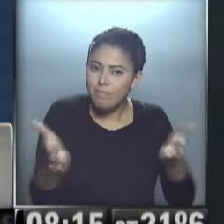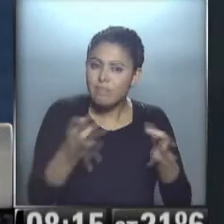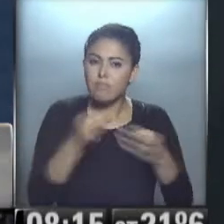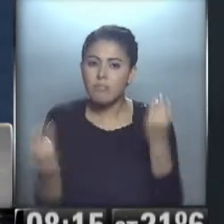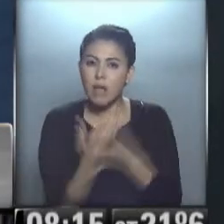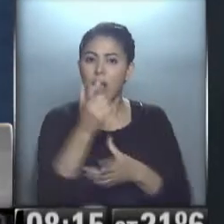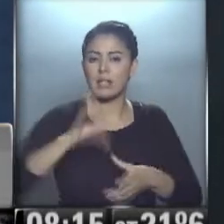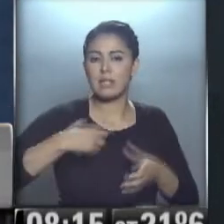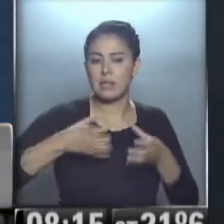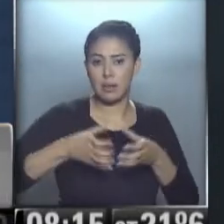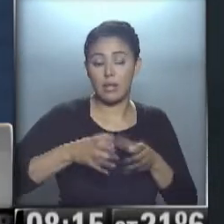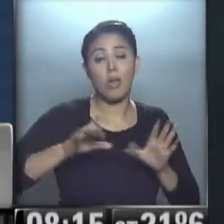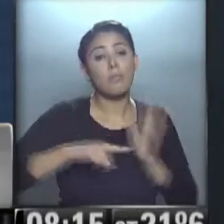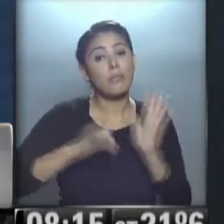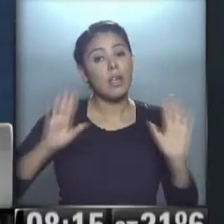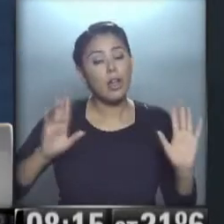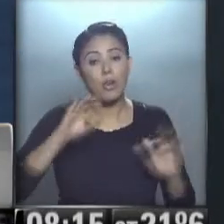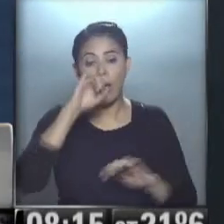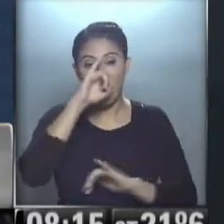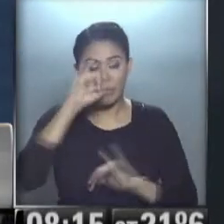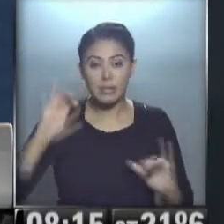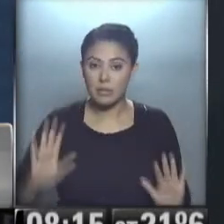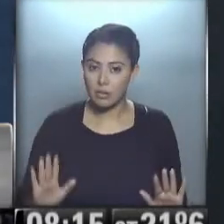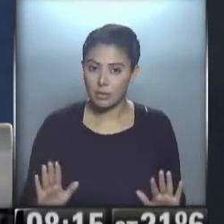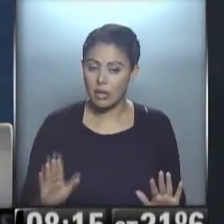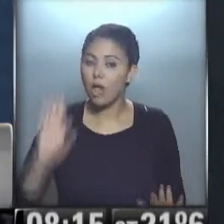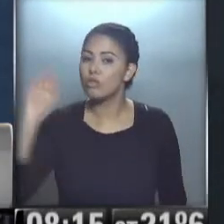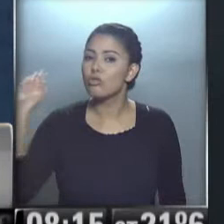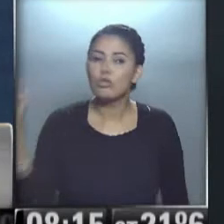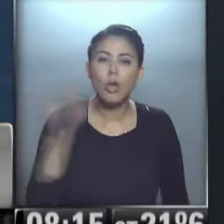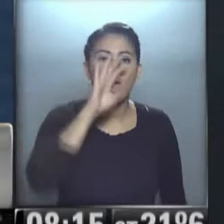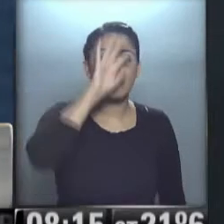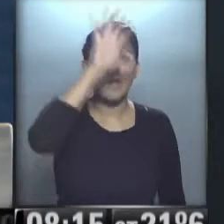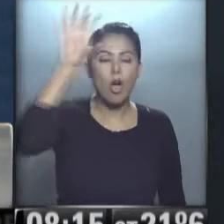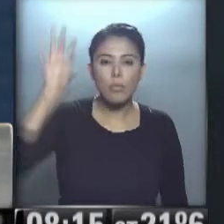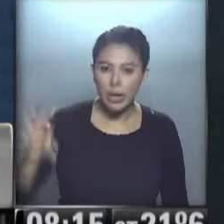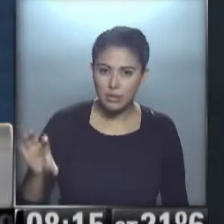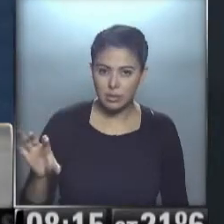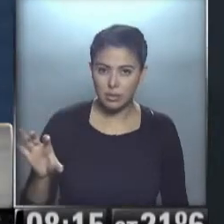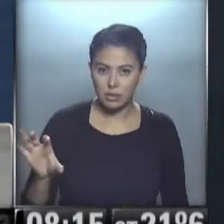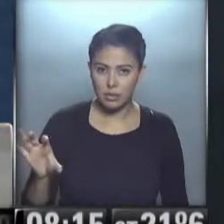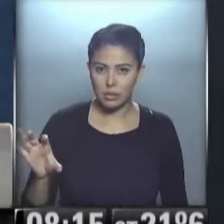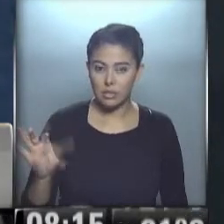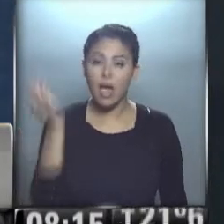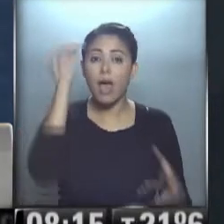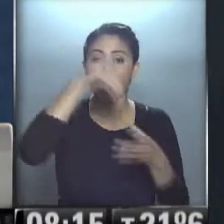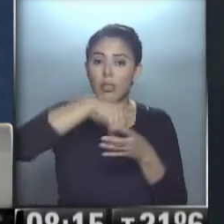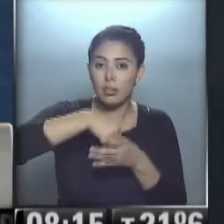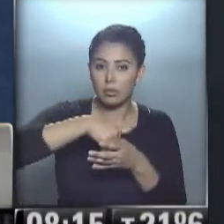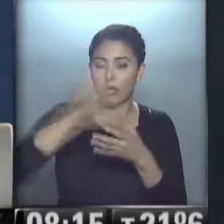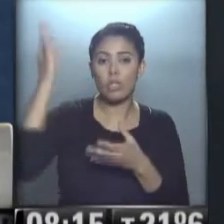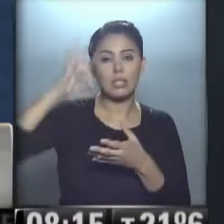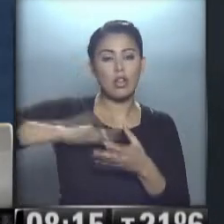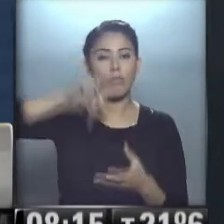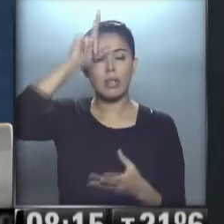sindicalización, pero advirtiendo lo siguiente, todas las provincias tienen composición del salario